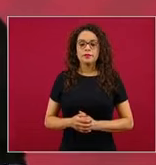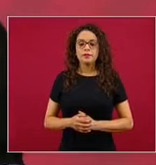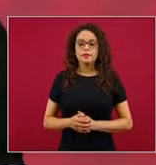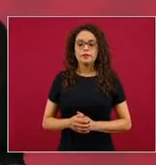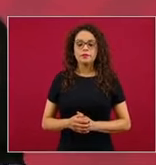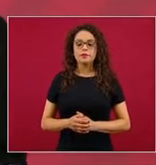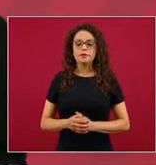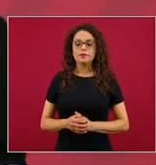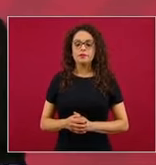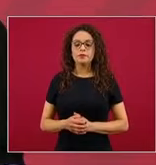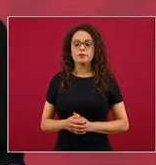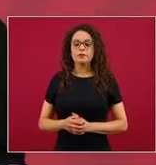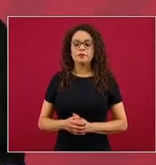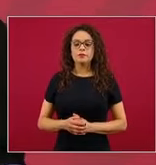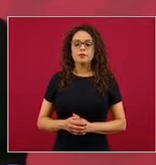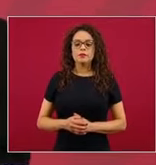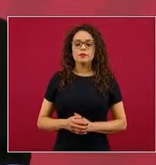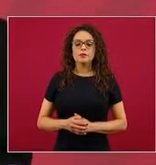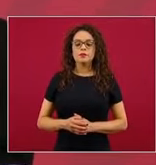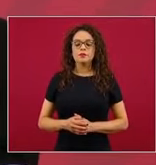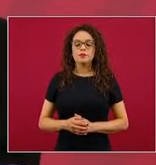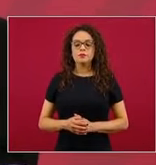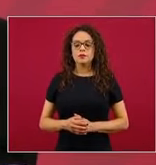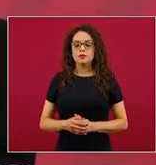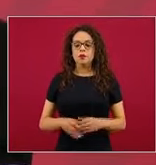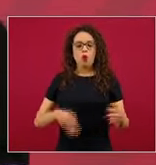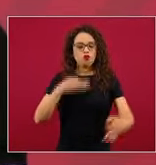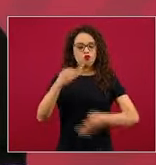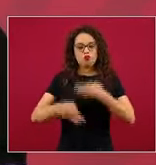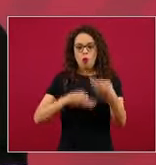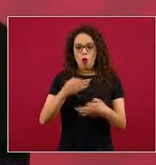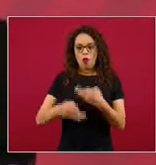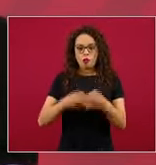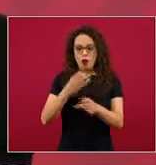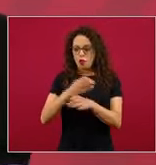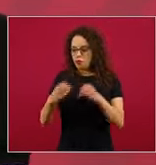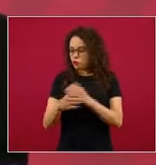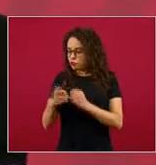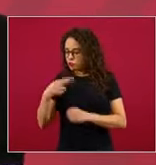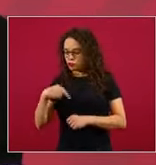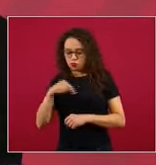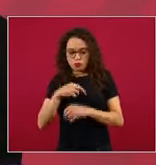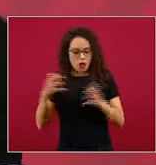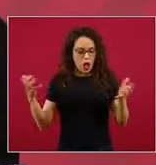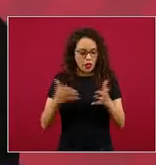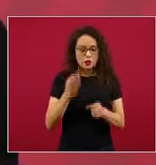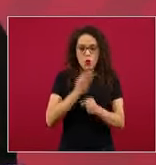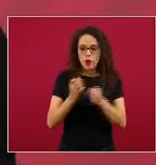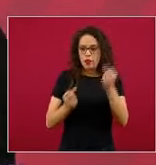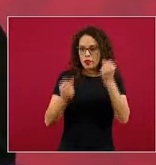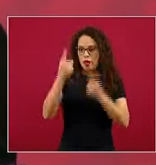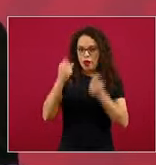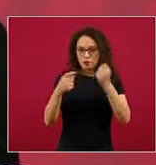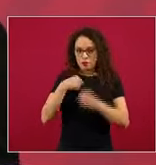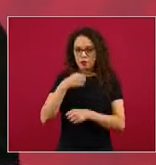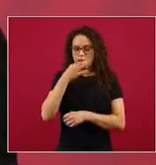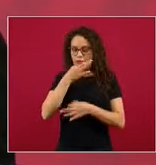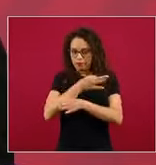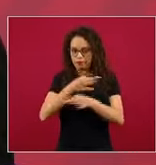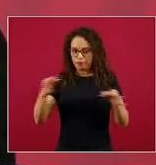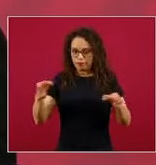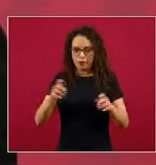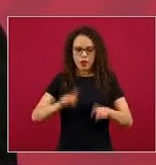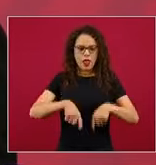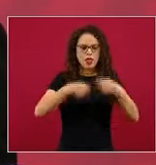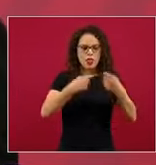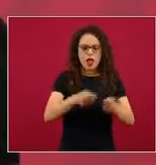De todas las acciones que hemos realizado, vamos a mencionar algunas, donde entregamos kits de desinfección a